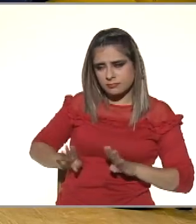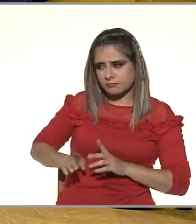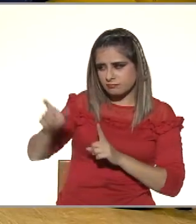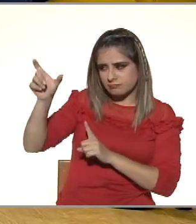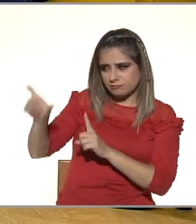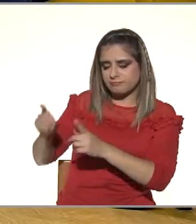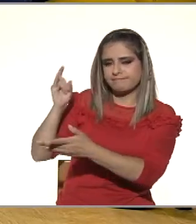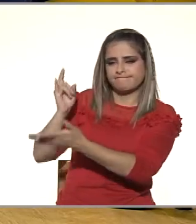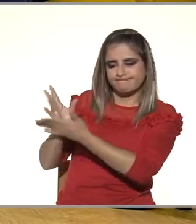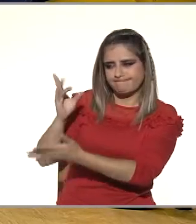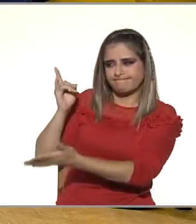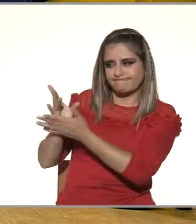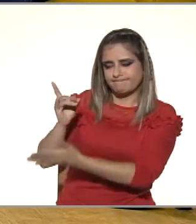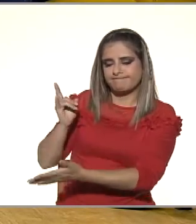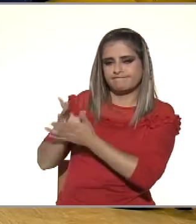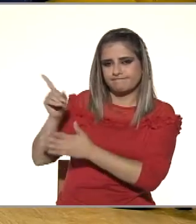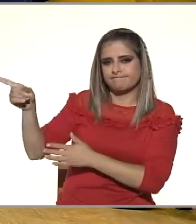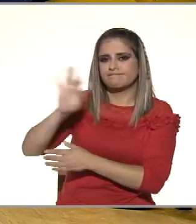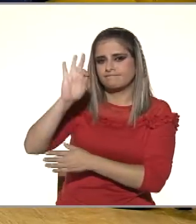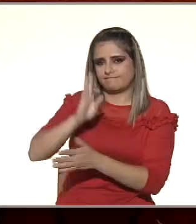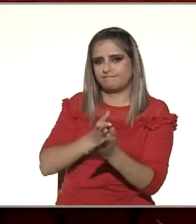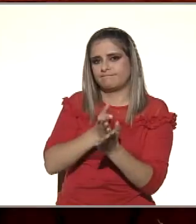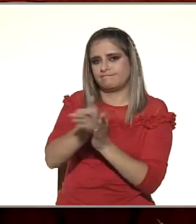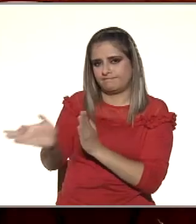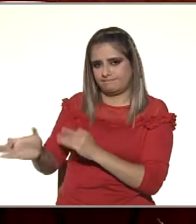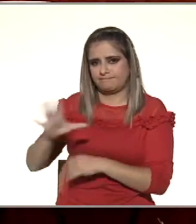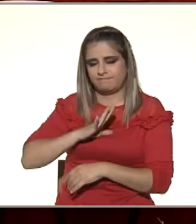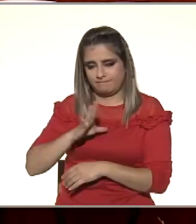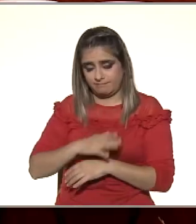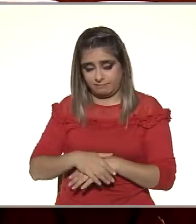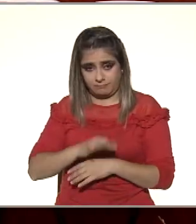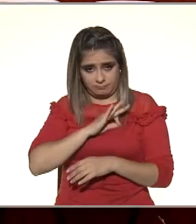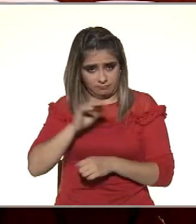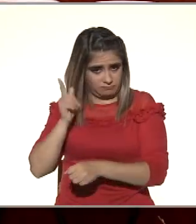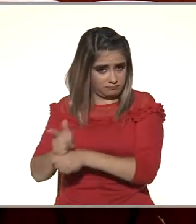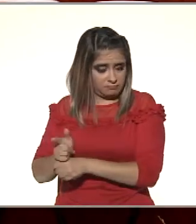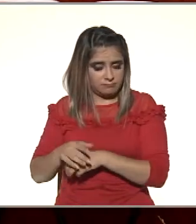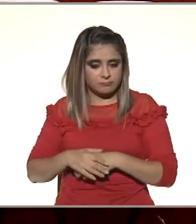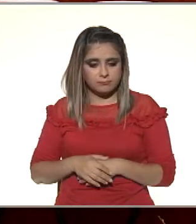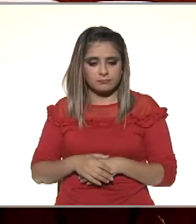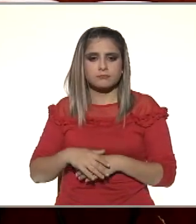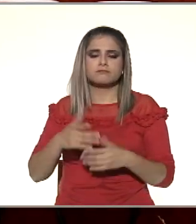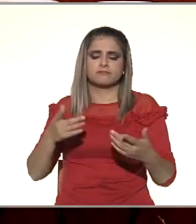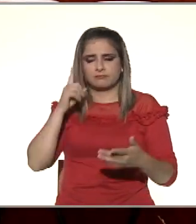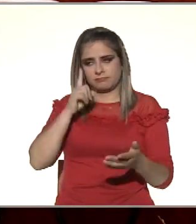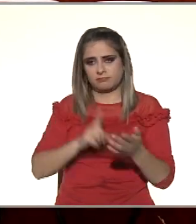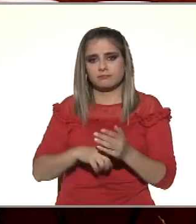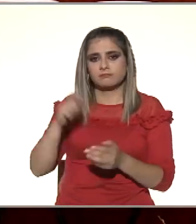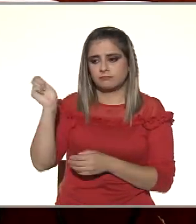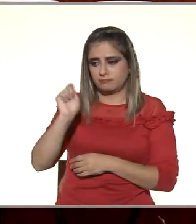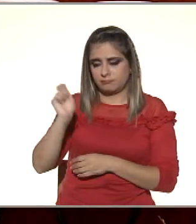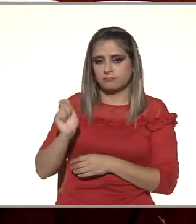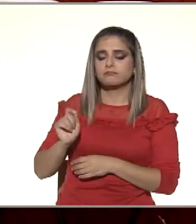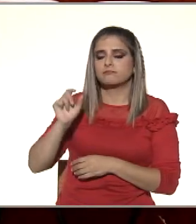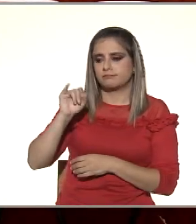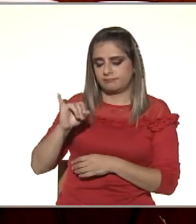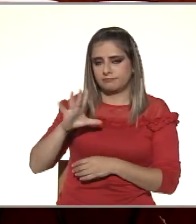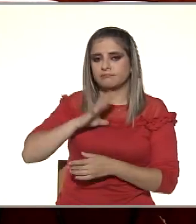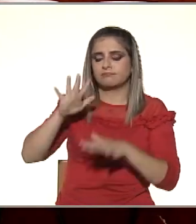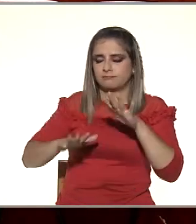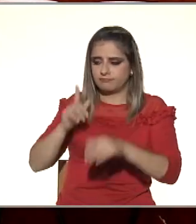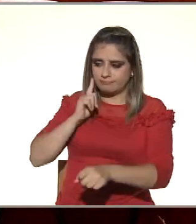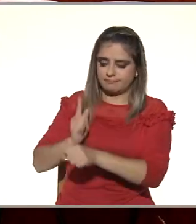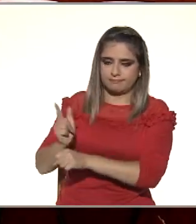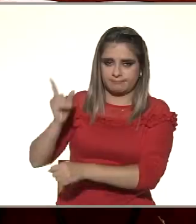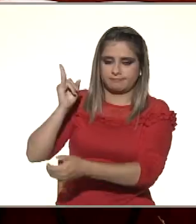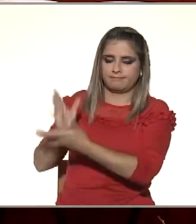señales que uno puede ir detectando en las personas. En algunas relaciones, creo que en el noviazgo han tenido focos rojos y a veces